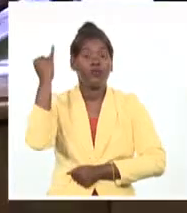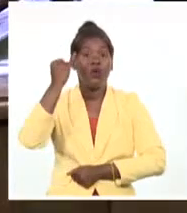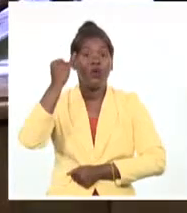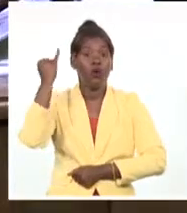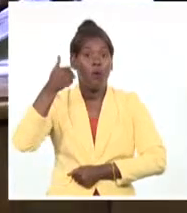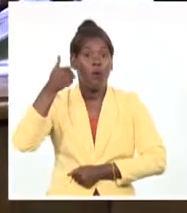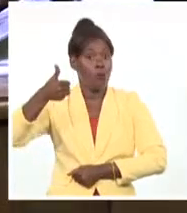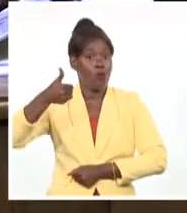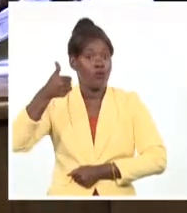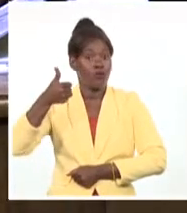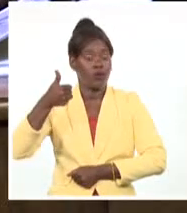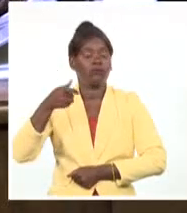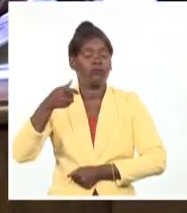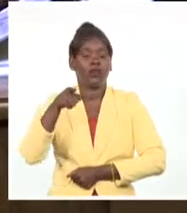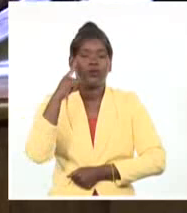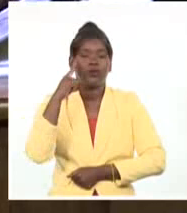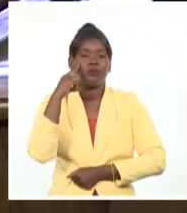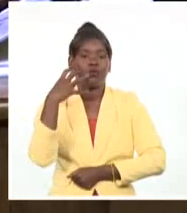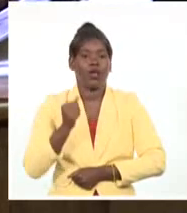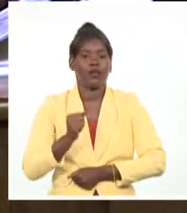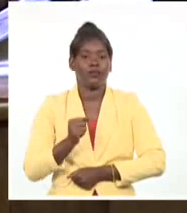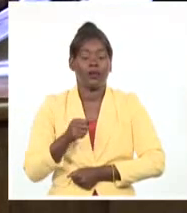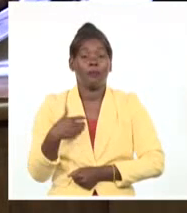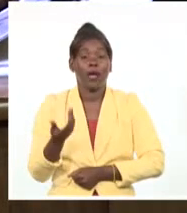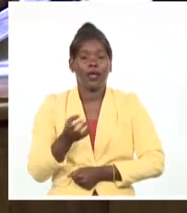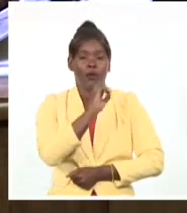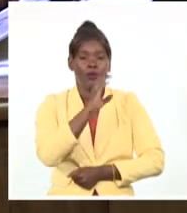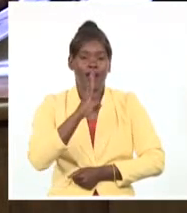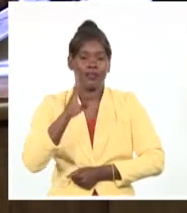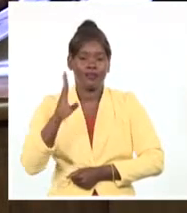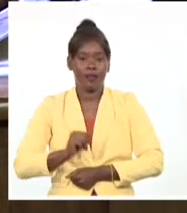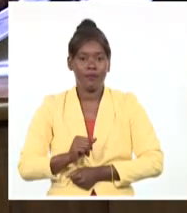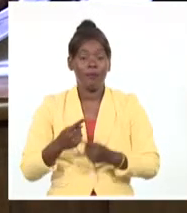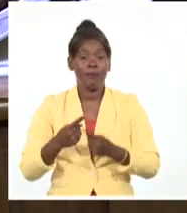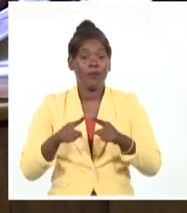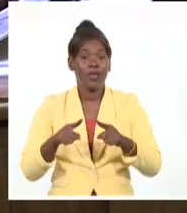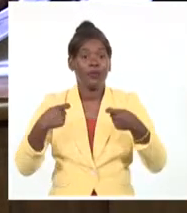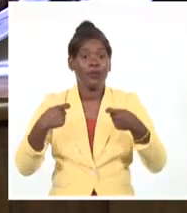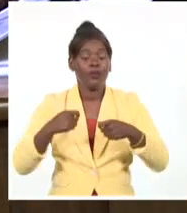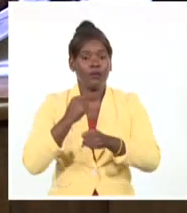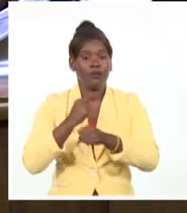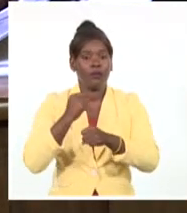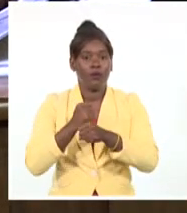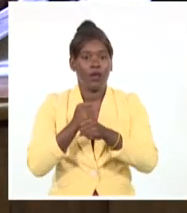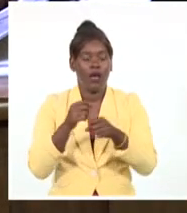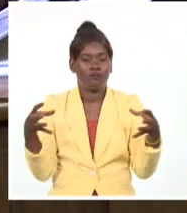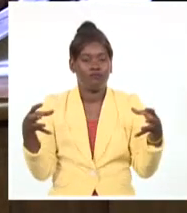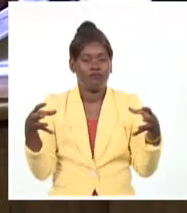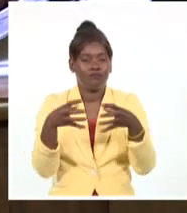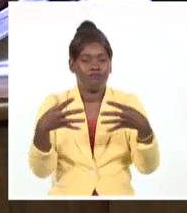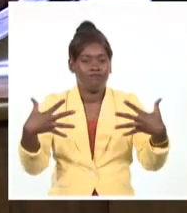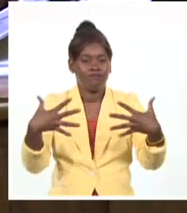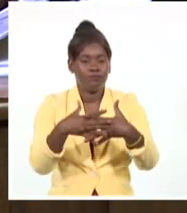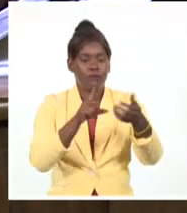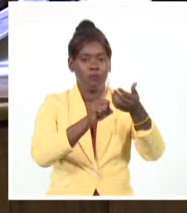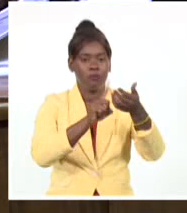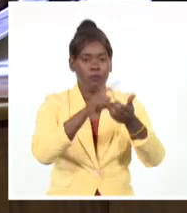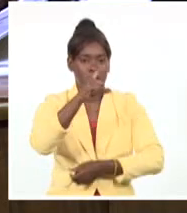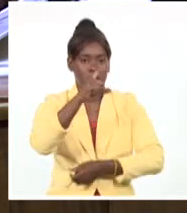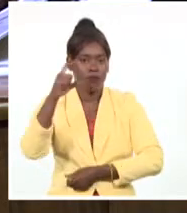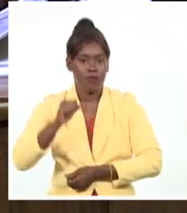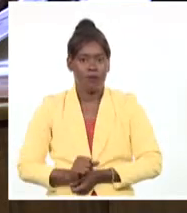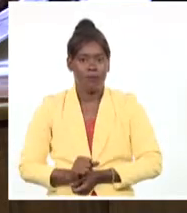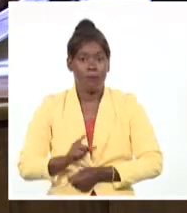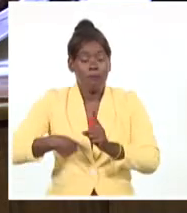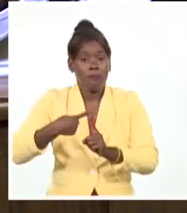municipio, de ahí la importancia estratégica del trabajo del partido, del trabajo de las instituciones administrativas, la importancia